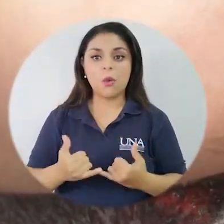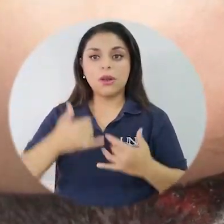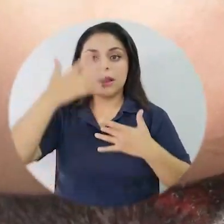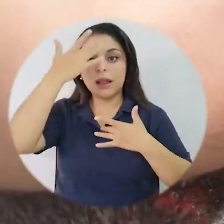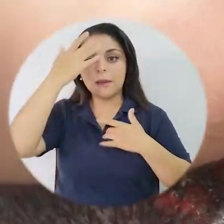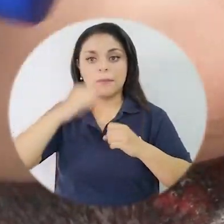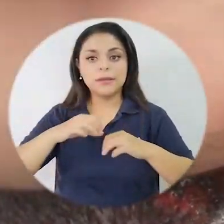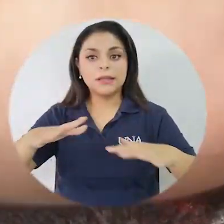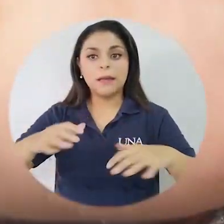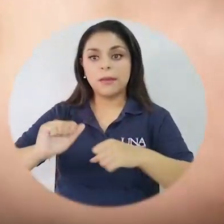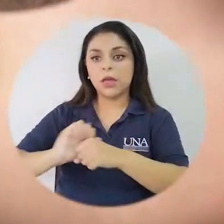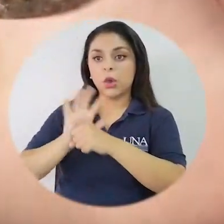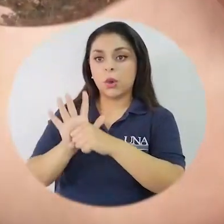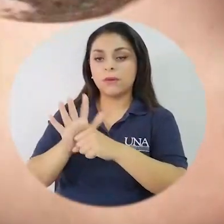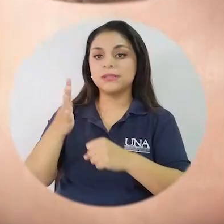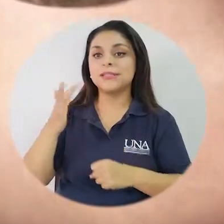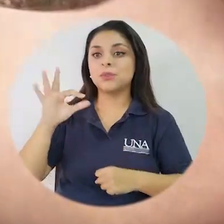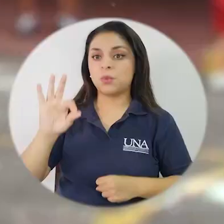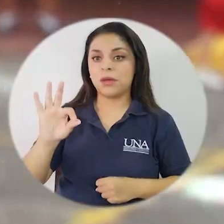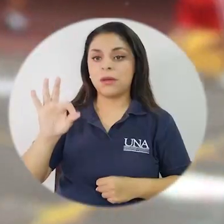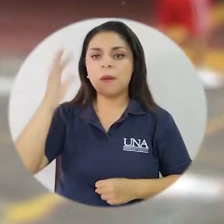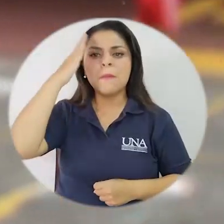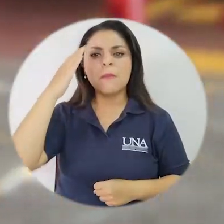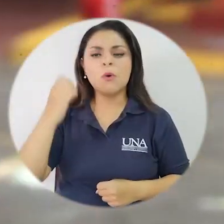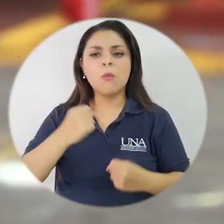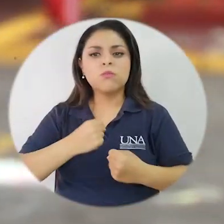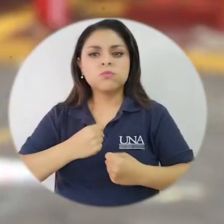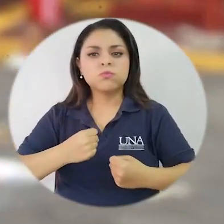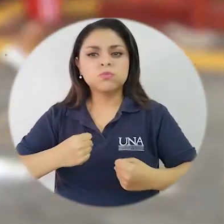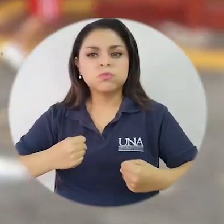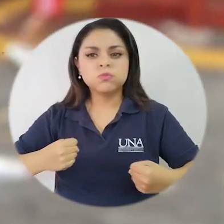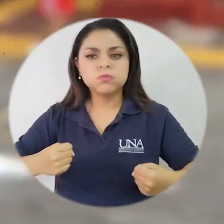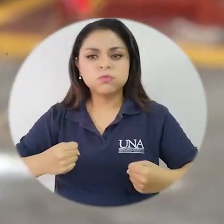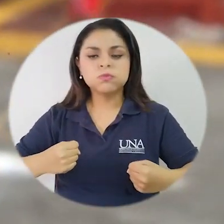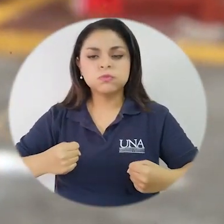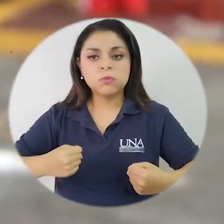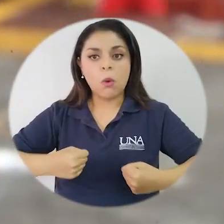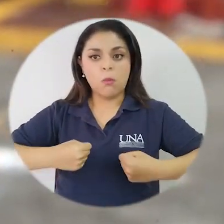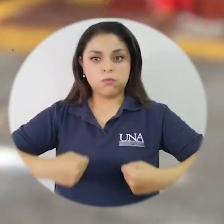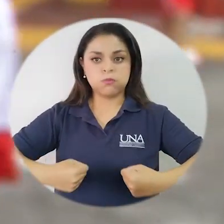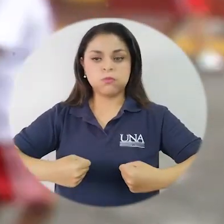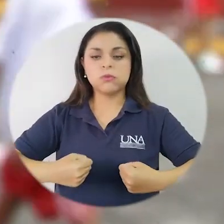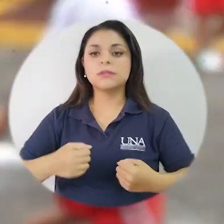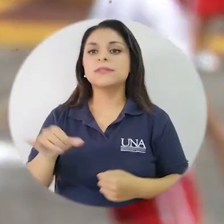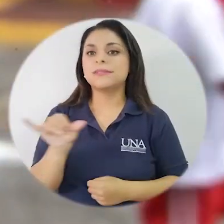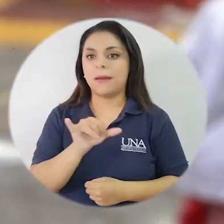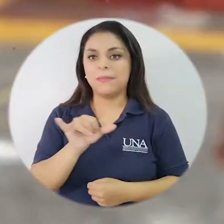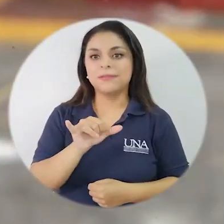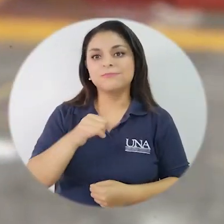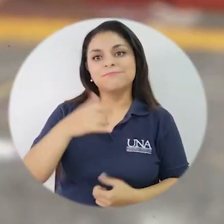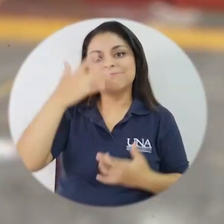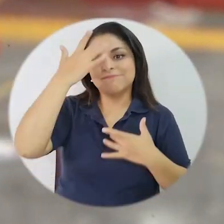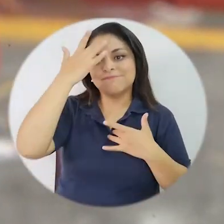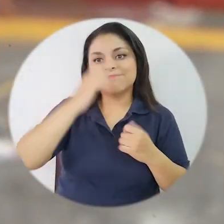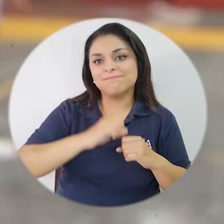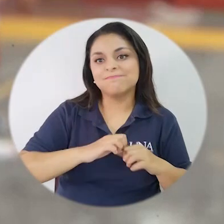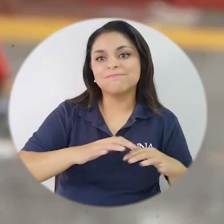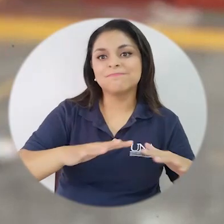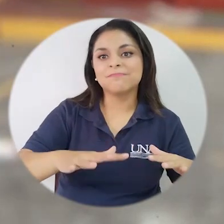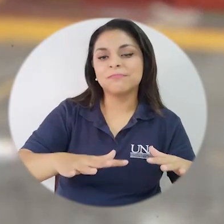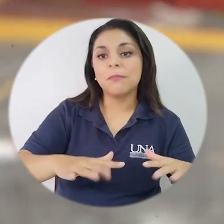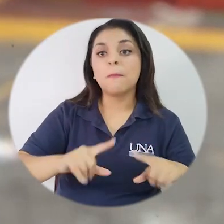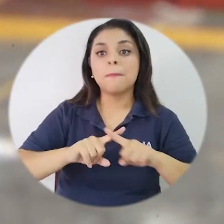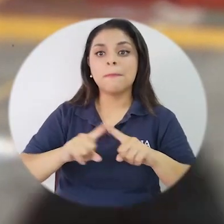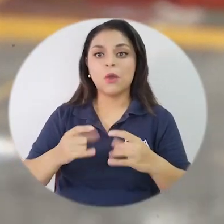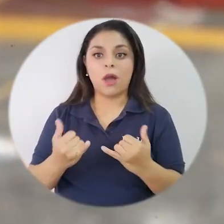pandemia del COVID-19, porque la obesidad y el sobrepeso también es una pandemia, pero la que tenemos ahorita, el COVID-19, que es la que más nos